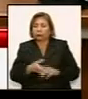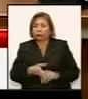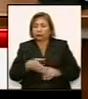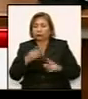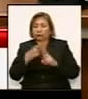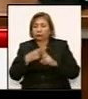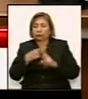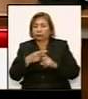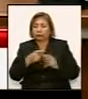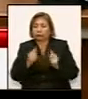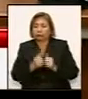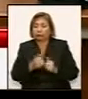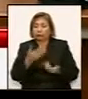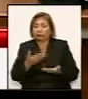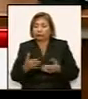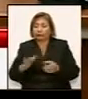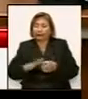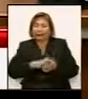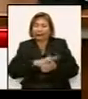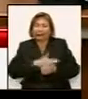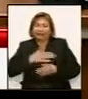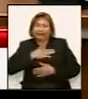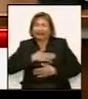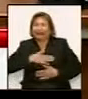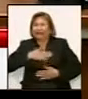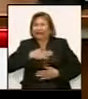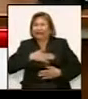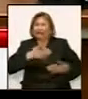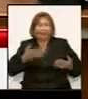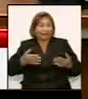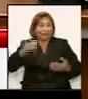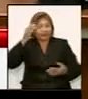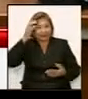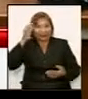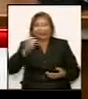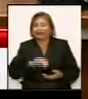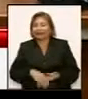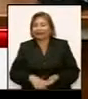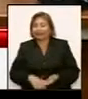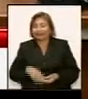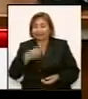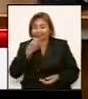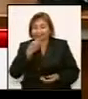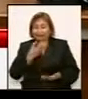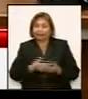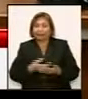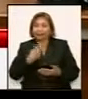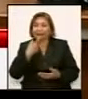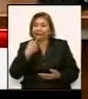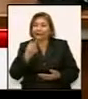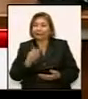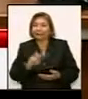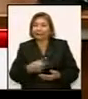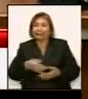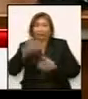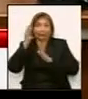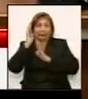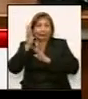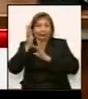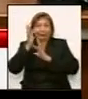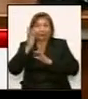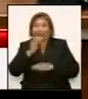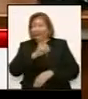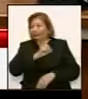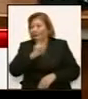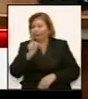positiva y era iniciar no saber que también hay esta capacidad de verdad pero como bien han dicho las expositoras esto